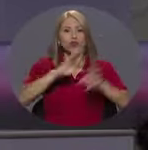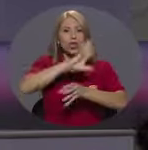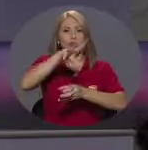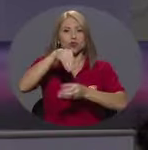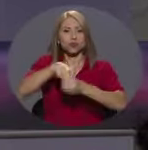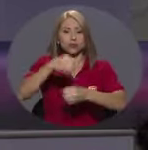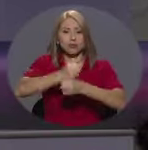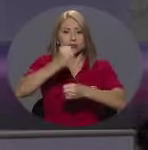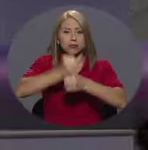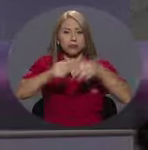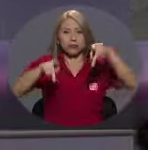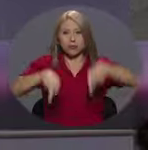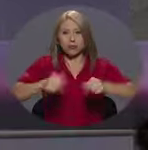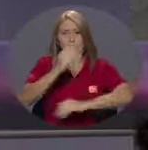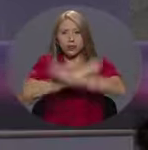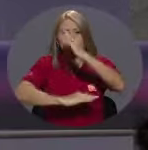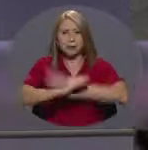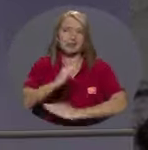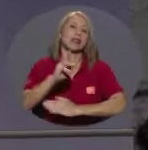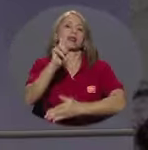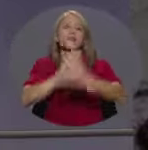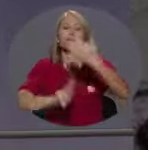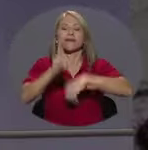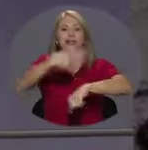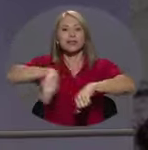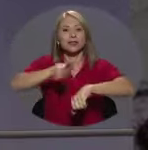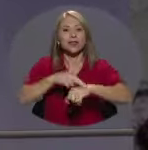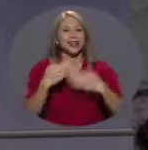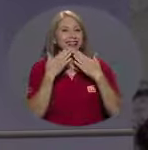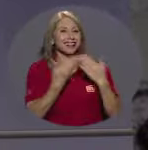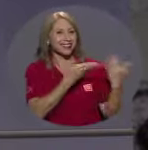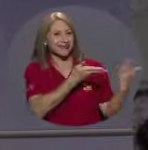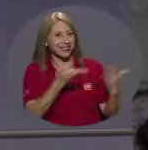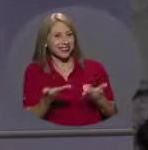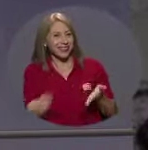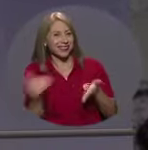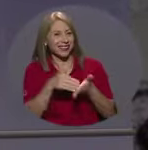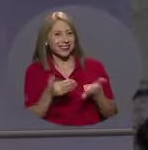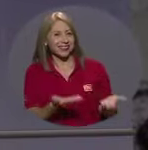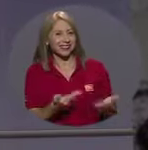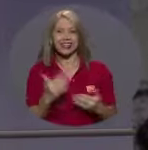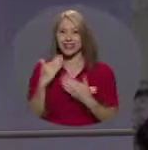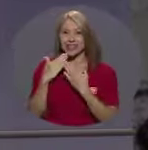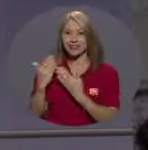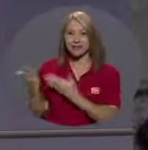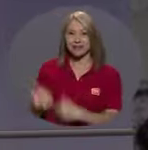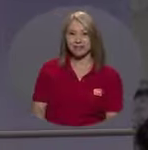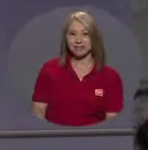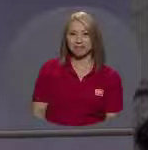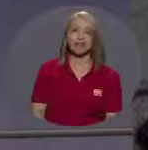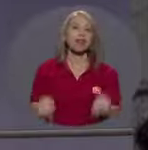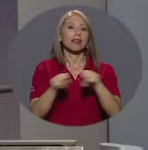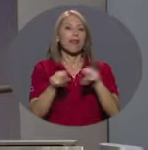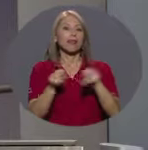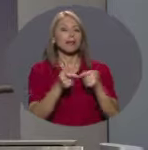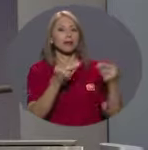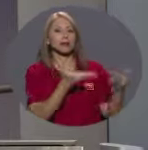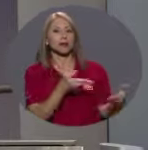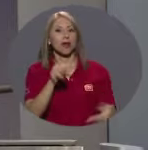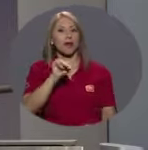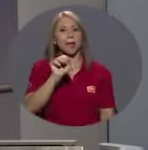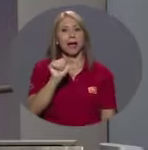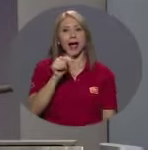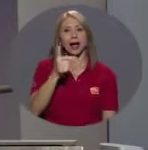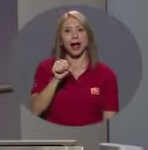inclusividad laboral de personas con discapacidad de la Universidad Nacional. Gracias, Ignacio, por estar de nuevo con nosotros. Gracias, Maribel. También nos